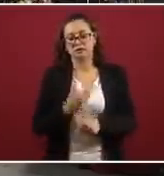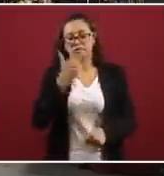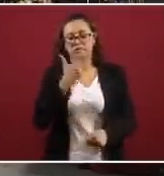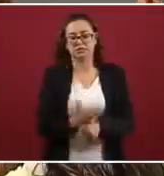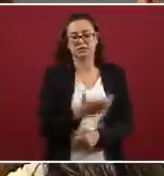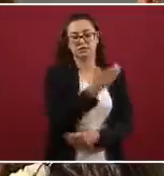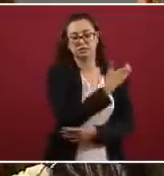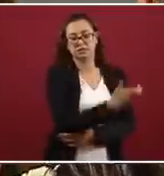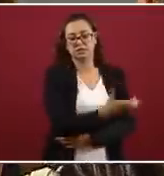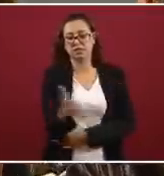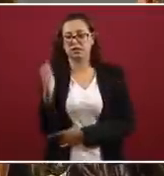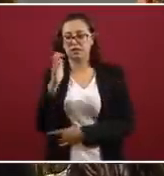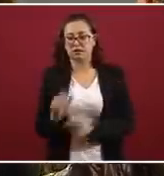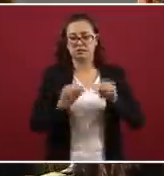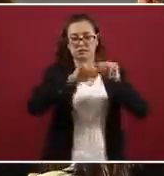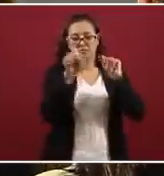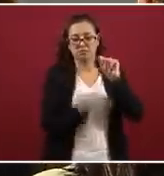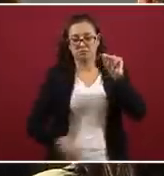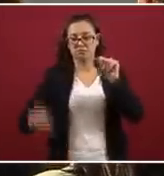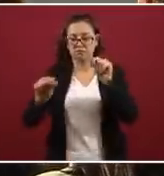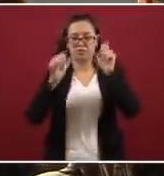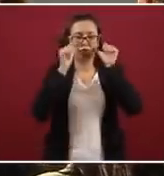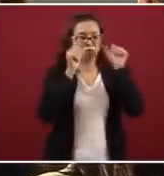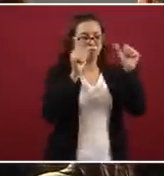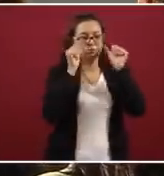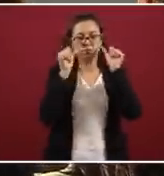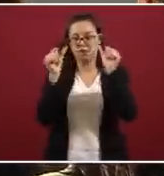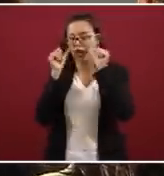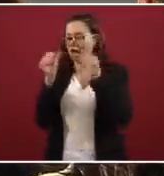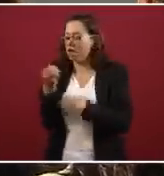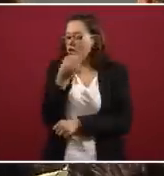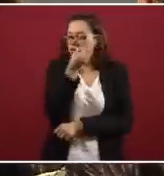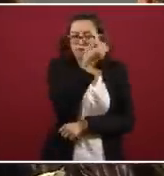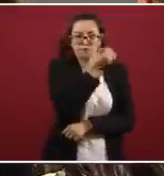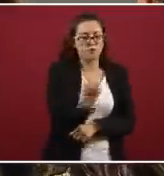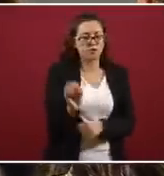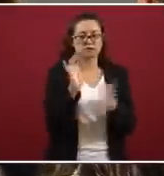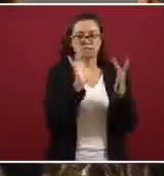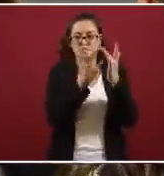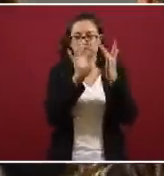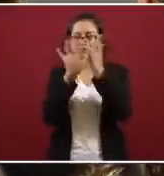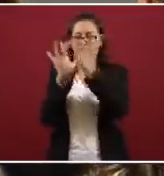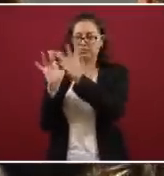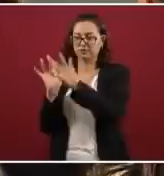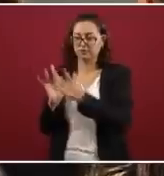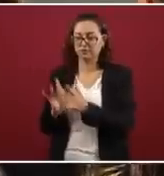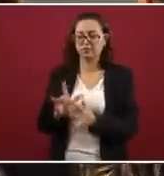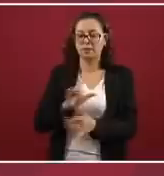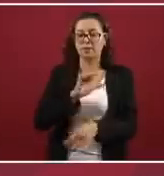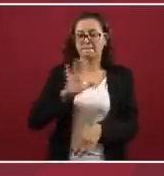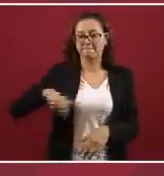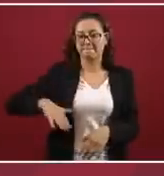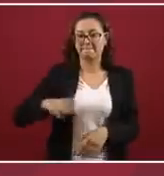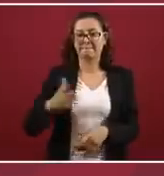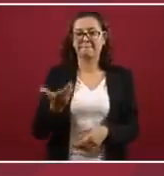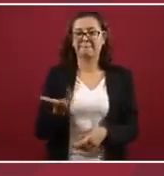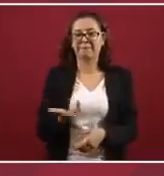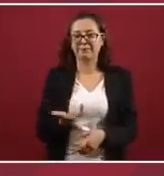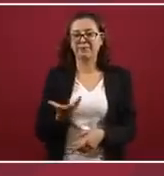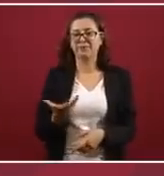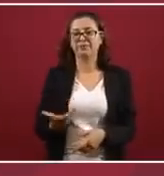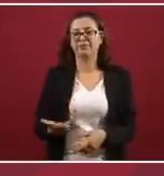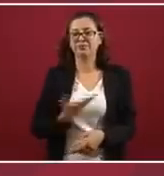el territorio nacional. Somos una secretaría necesariamente vinculada, como señala el presidente, con los territorios y con